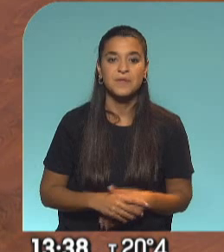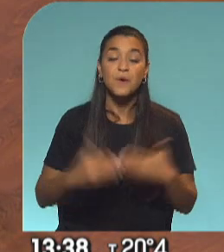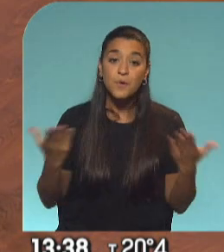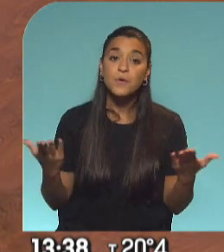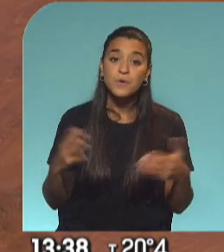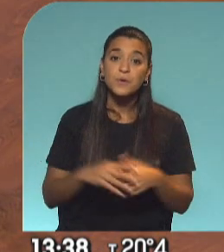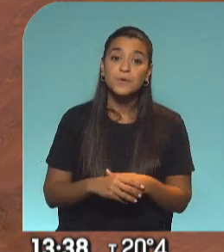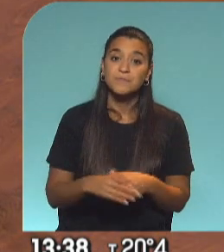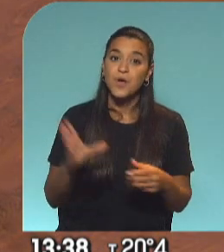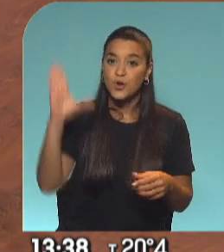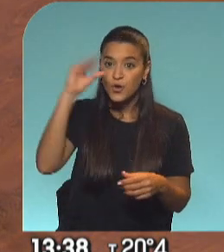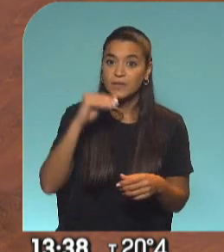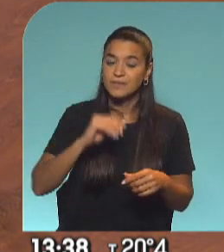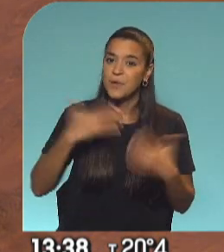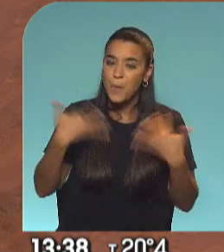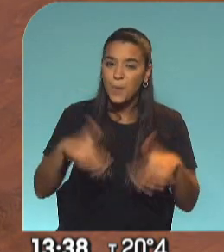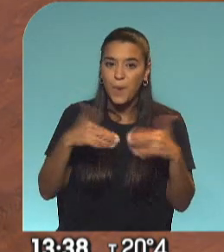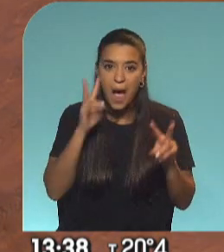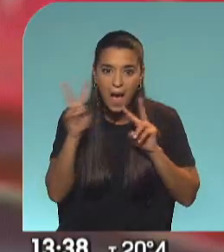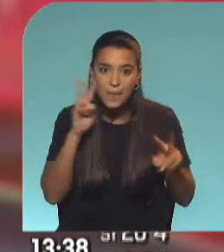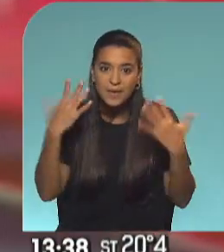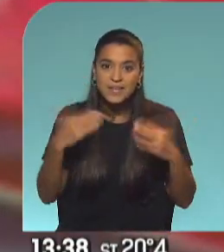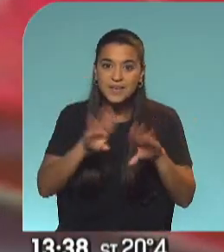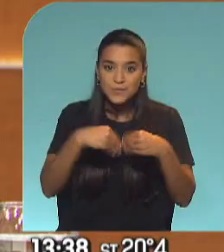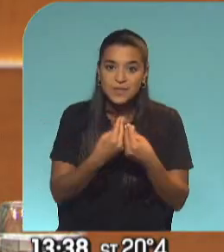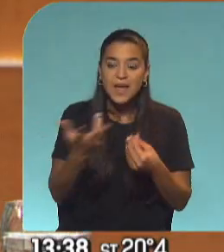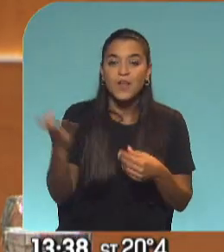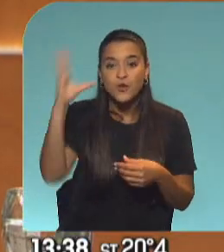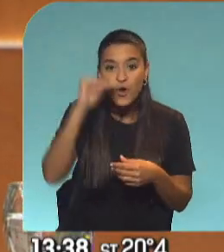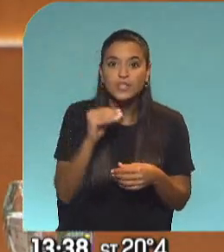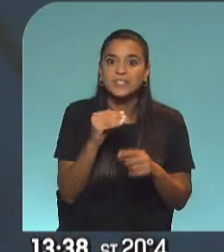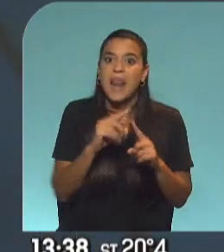Bueno, tendremos una noche larga. Seguramente. Sí, Con esto... una noche larga y una semana larga quizás también. Bueno,